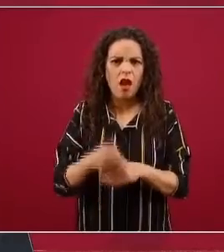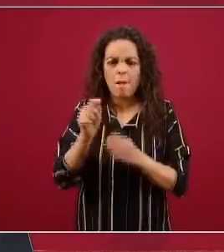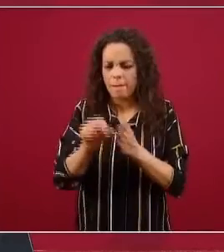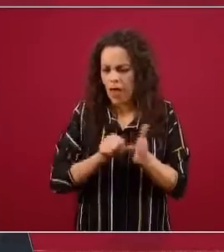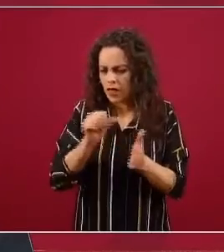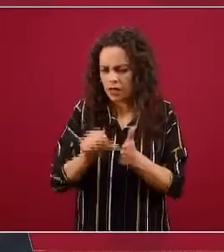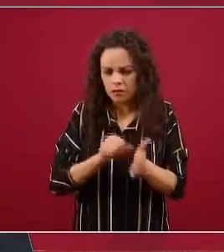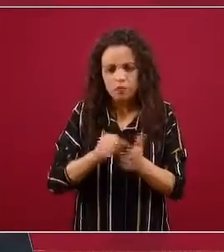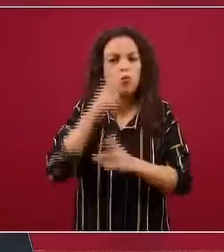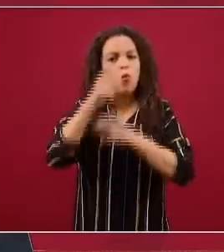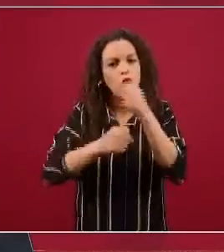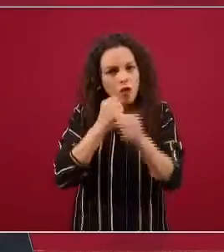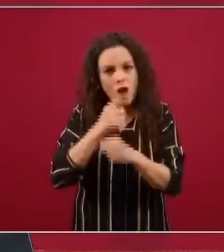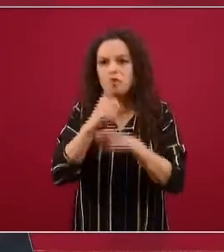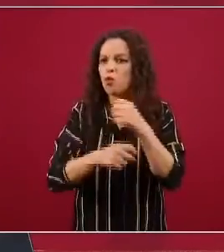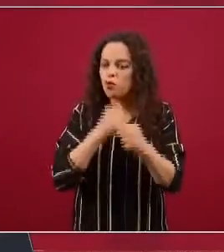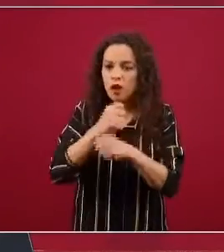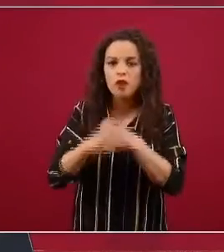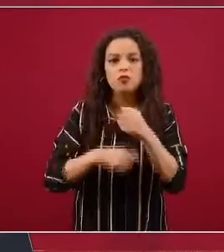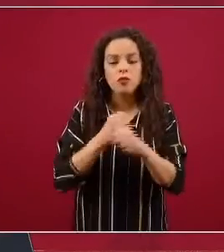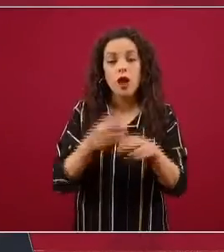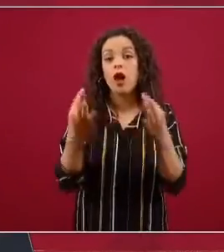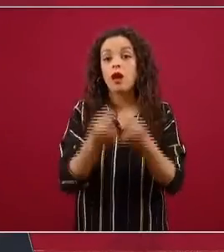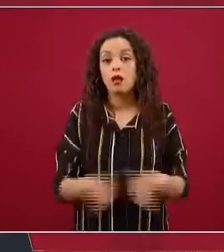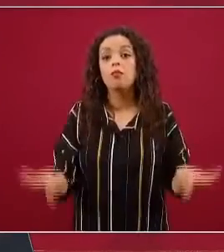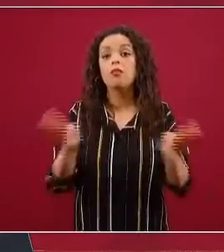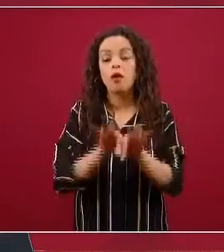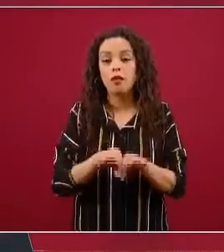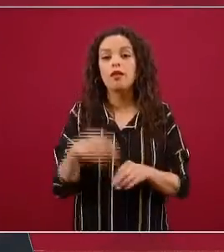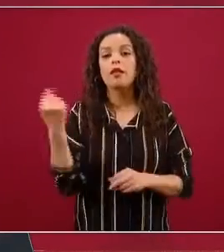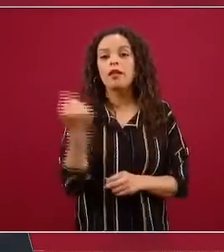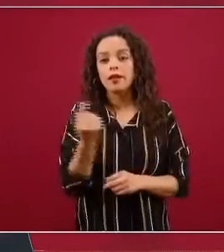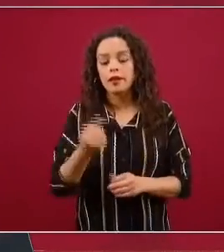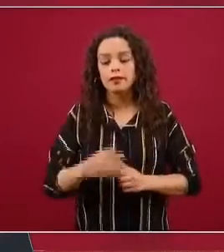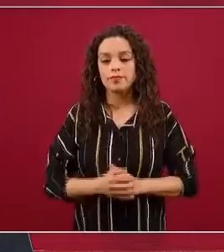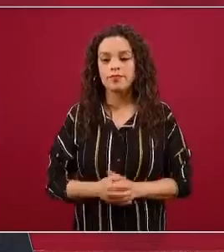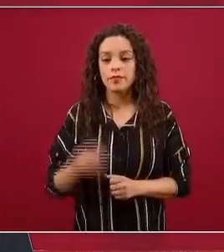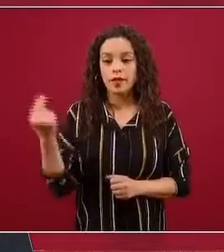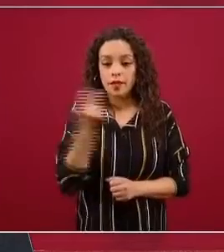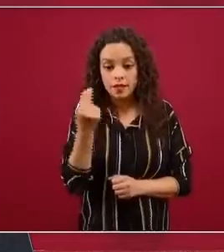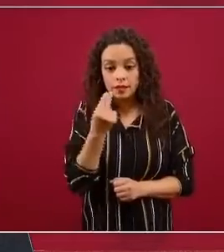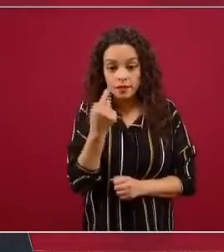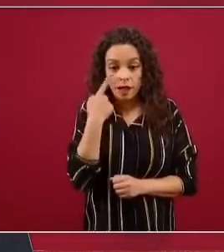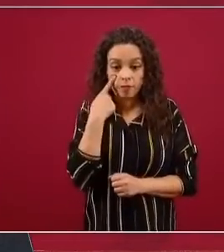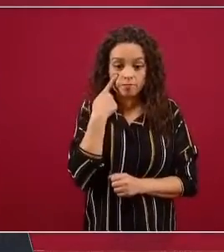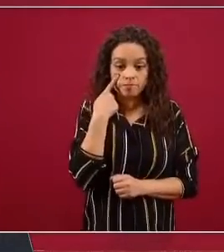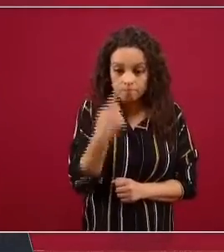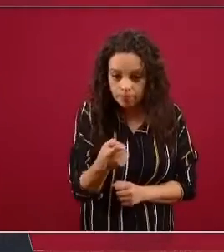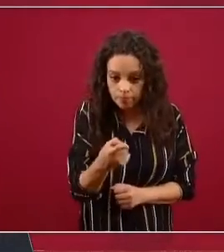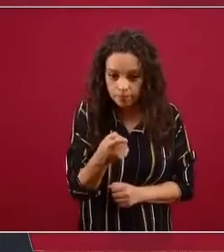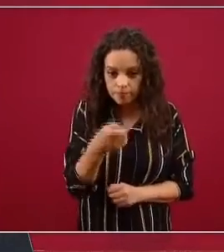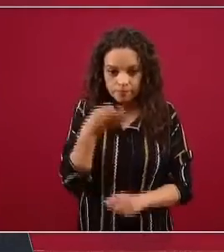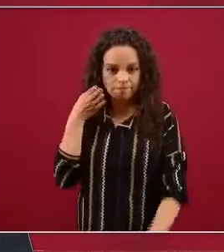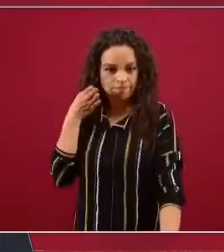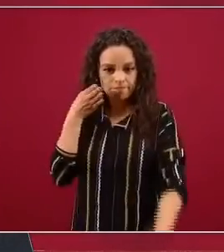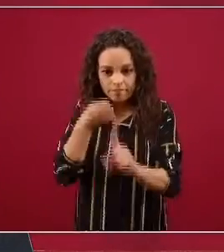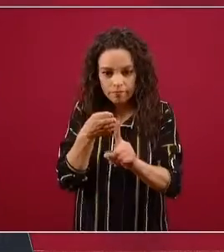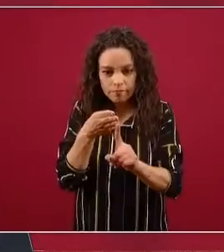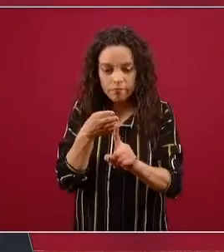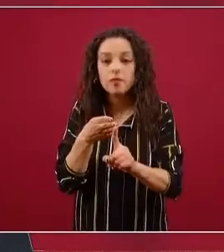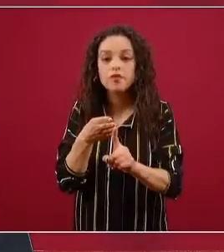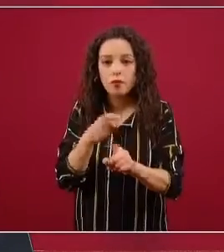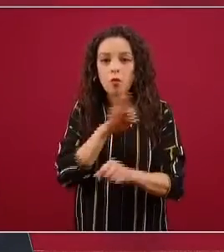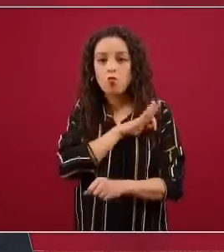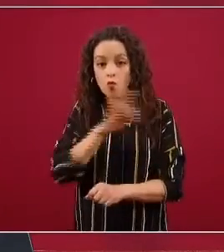año, generalmente es de gran importancia enfocarse a los fenómenos que se pueden